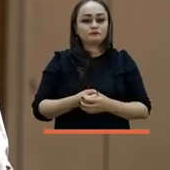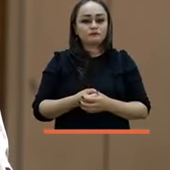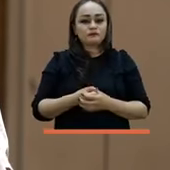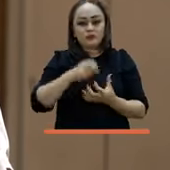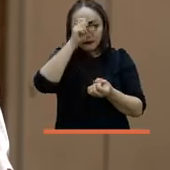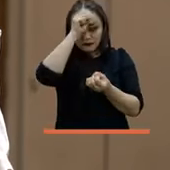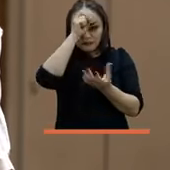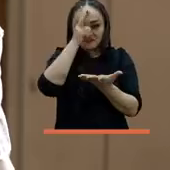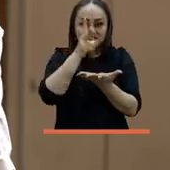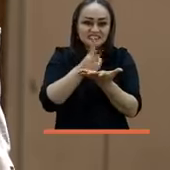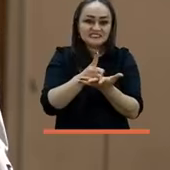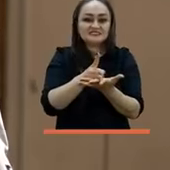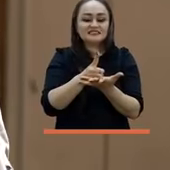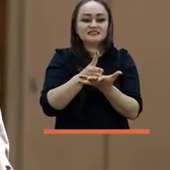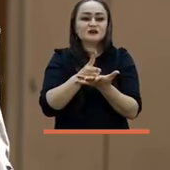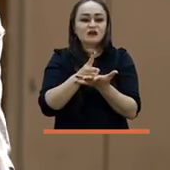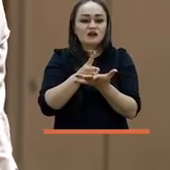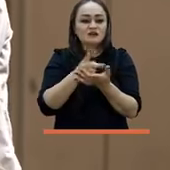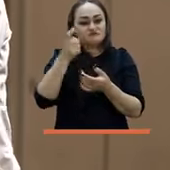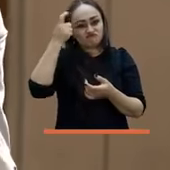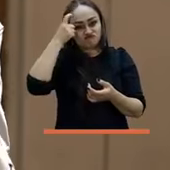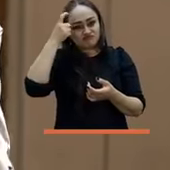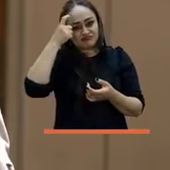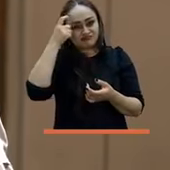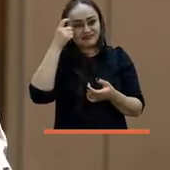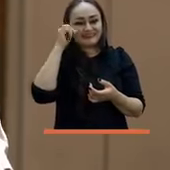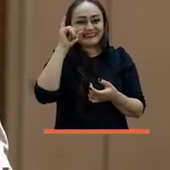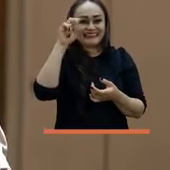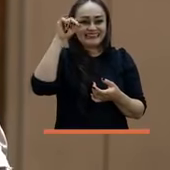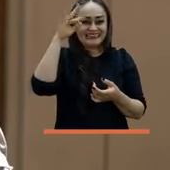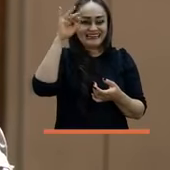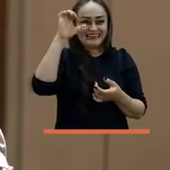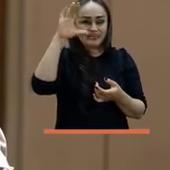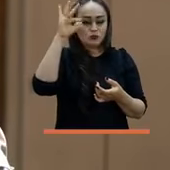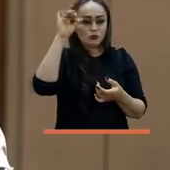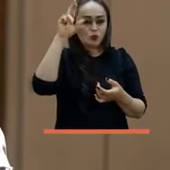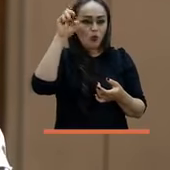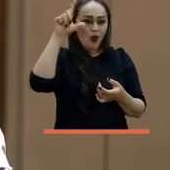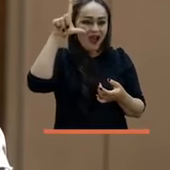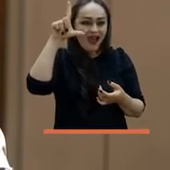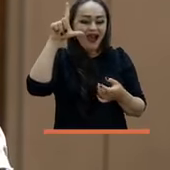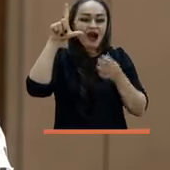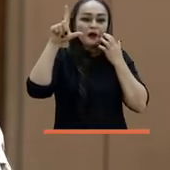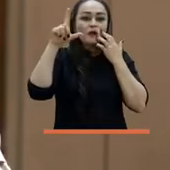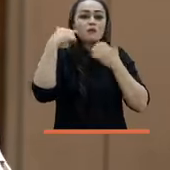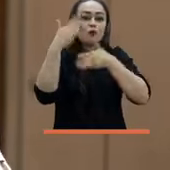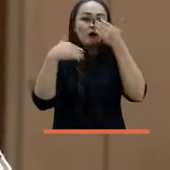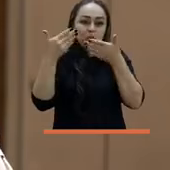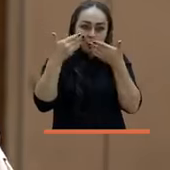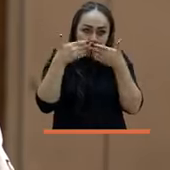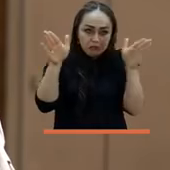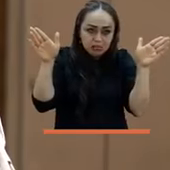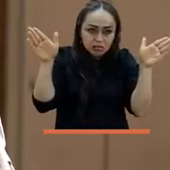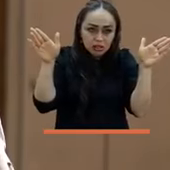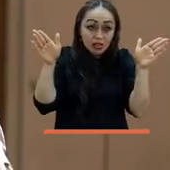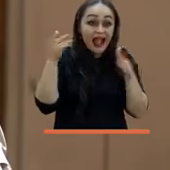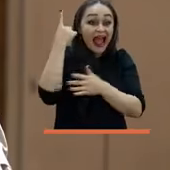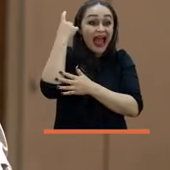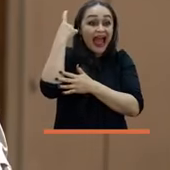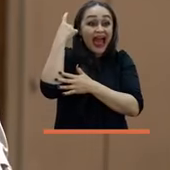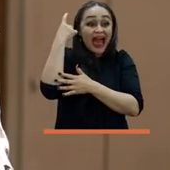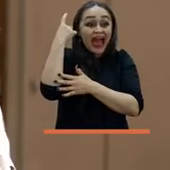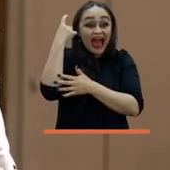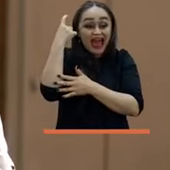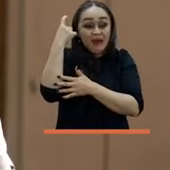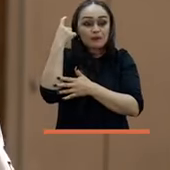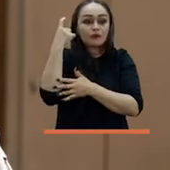diversidad e intelectual cierto entonces ahí eso nos está abriendo muchas puertas porque ayer ya nos reclamaron la cuota